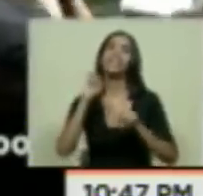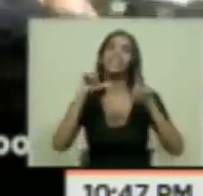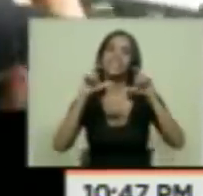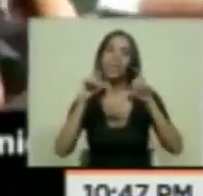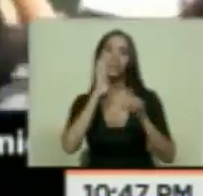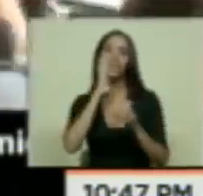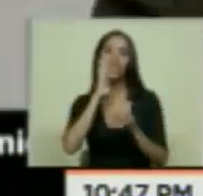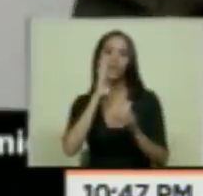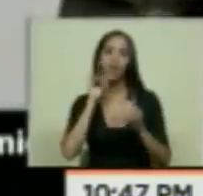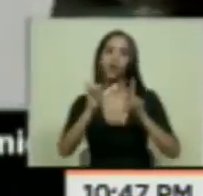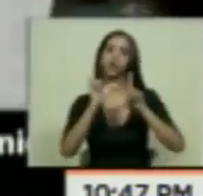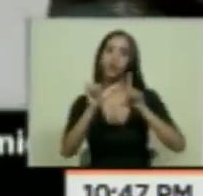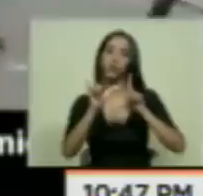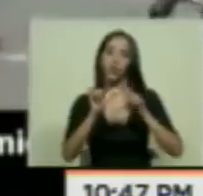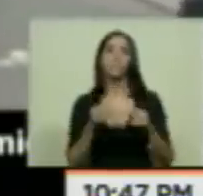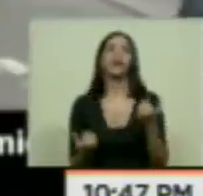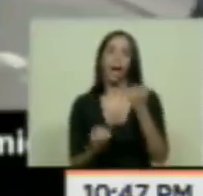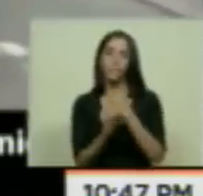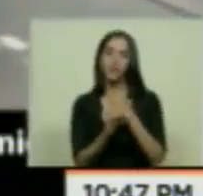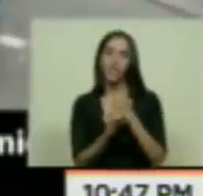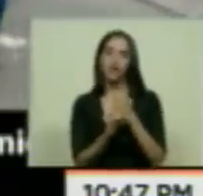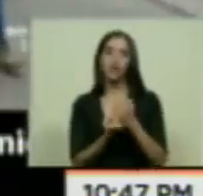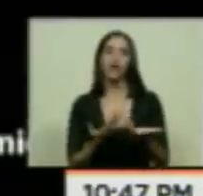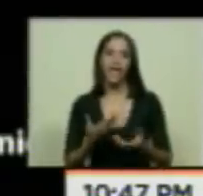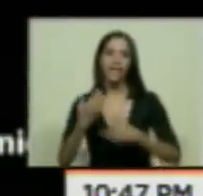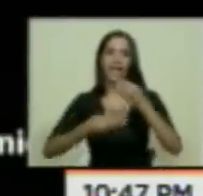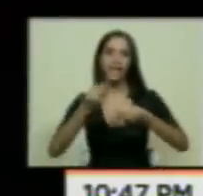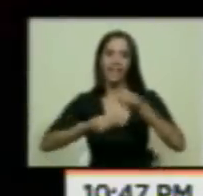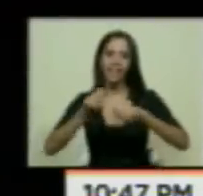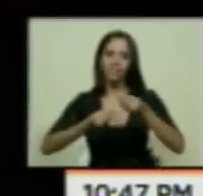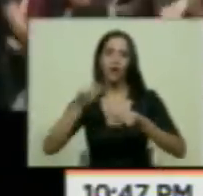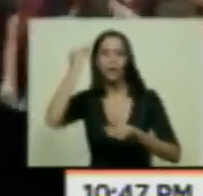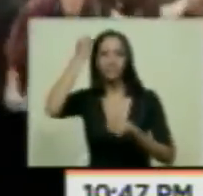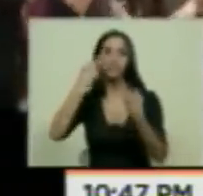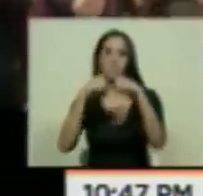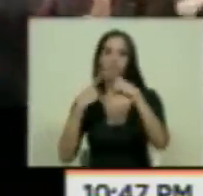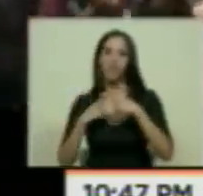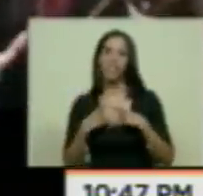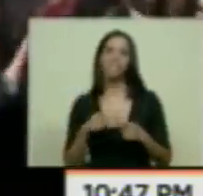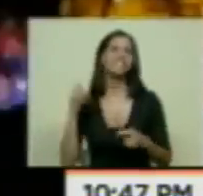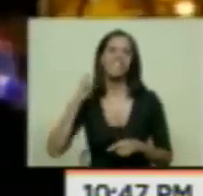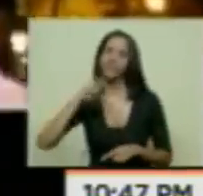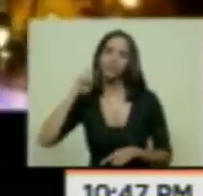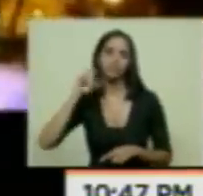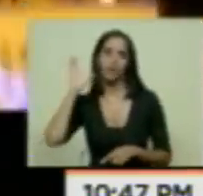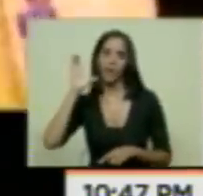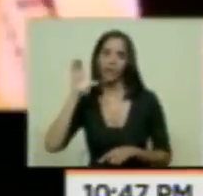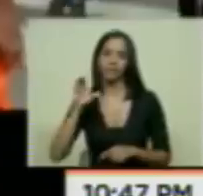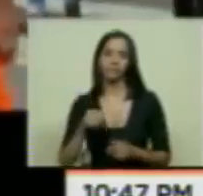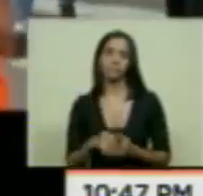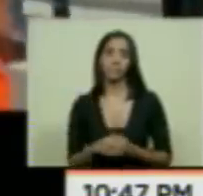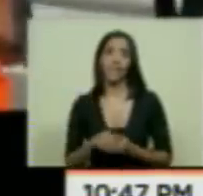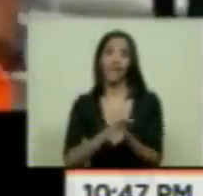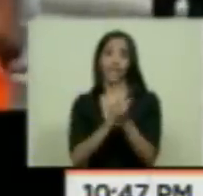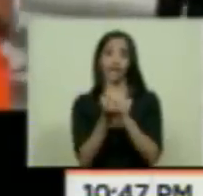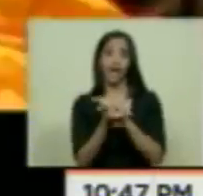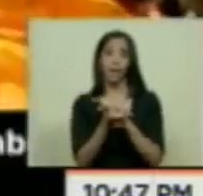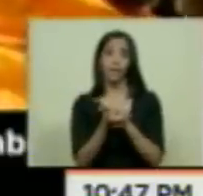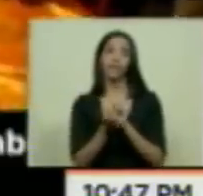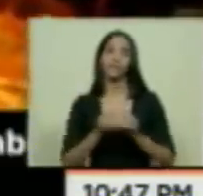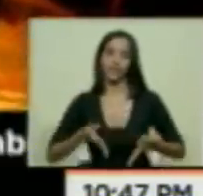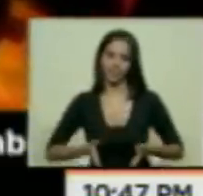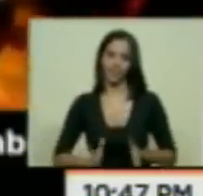y YouTube para apoyarnos en la generación de pensamiento diverso que tanto necesita el país. El cambio está